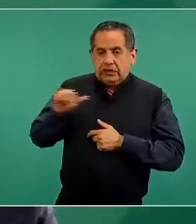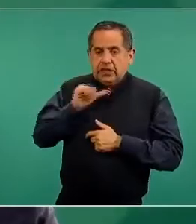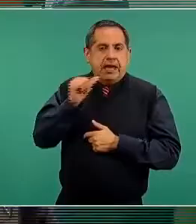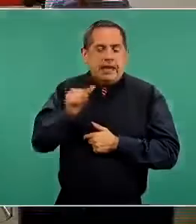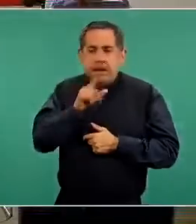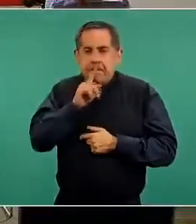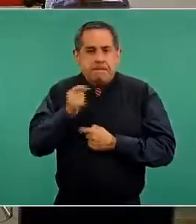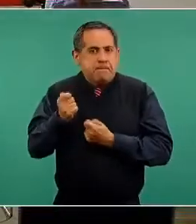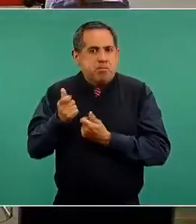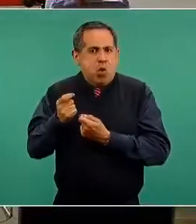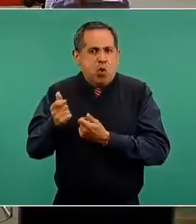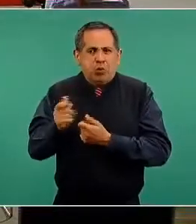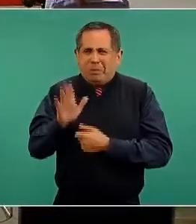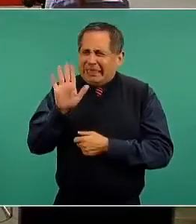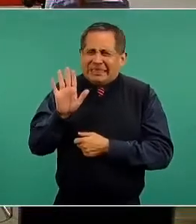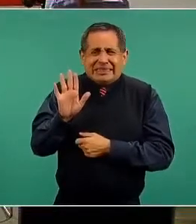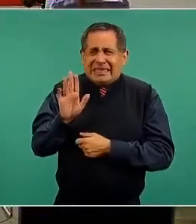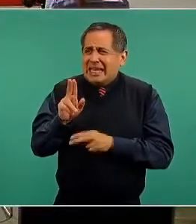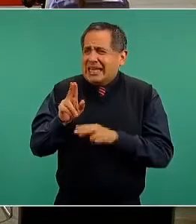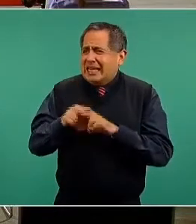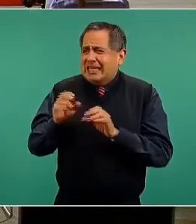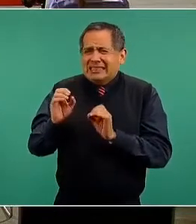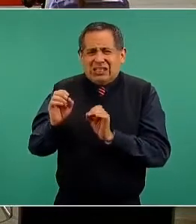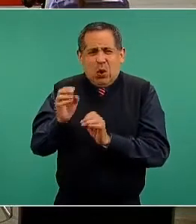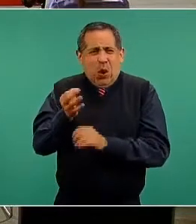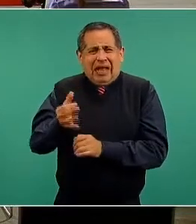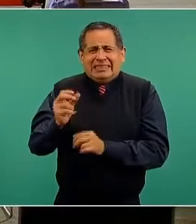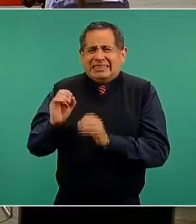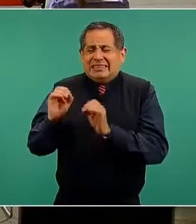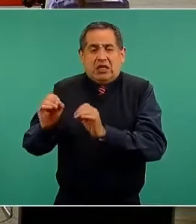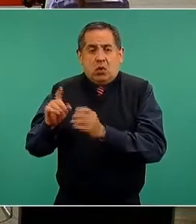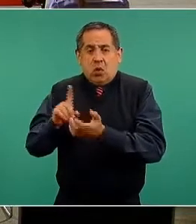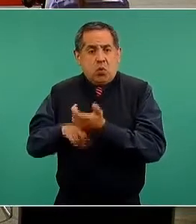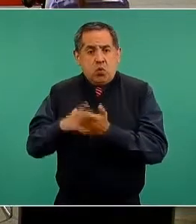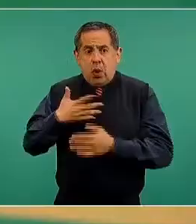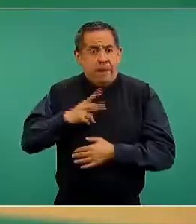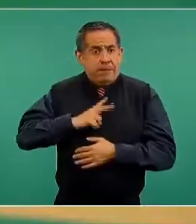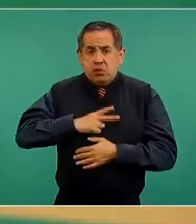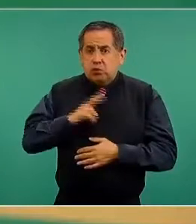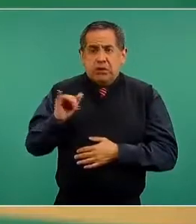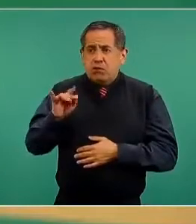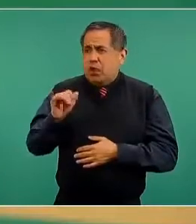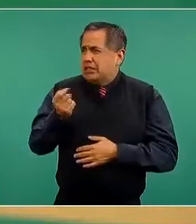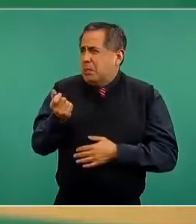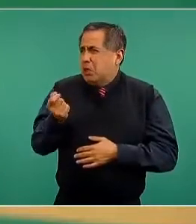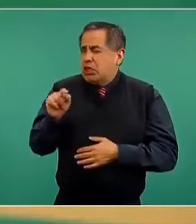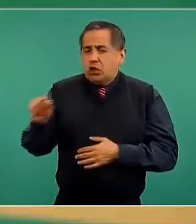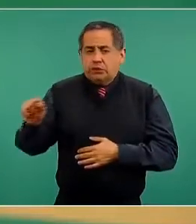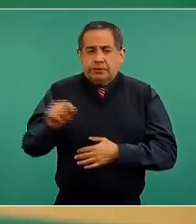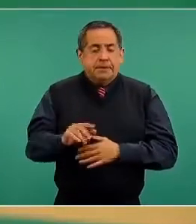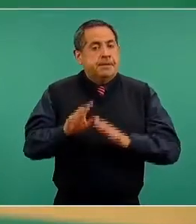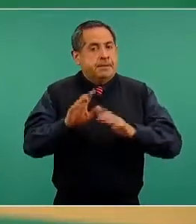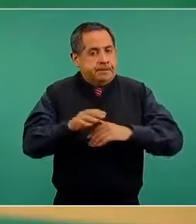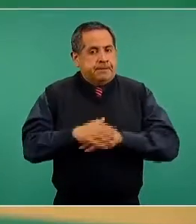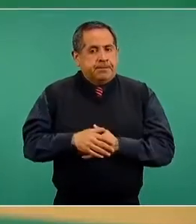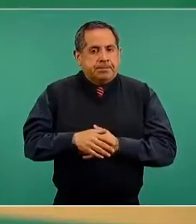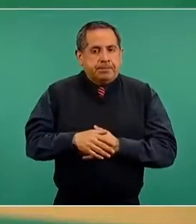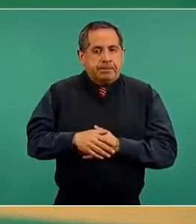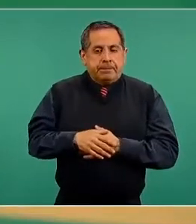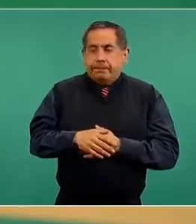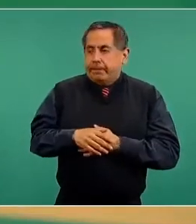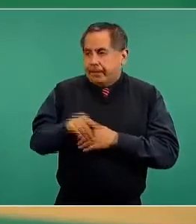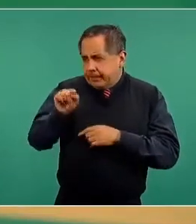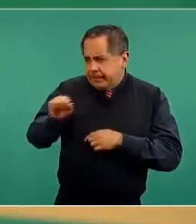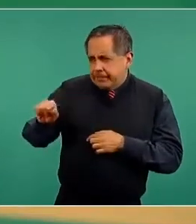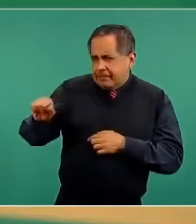sido prácticamente nula la detección de virus influenza. Ahora, que si estos casos que resultan negativos a los